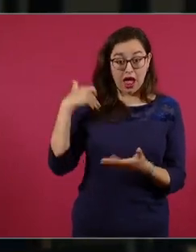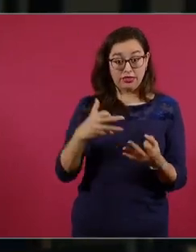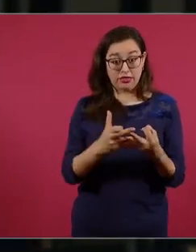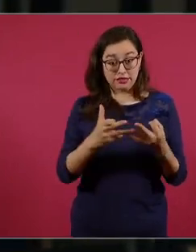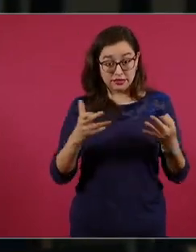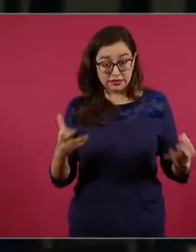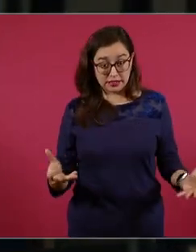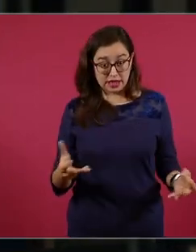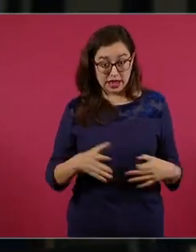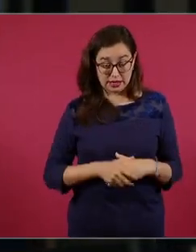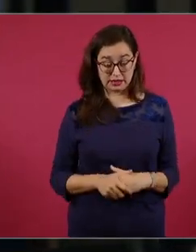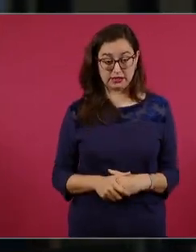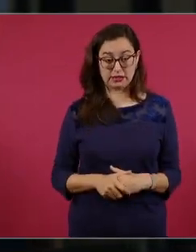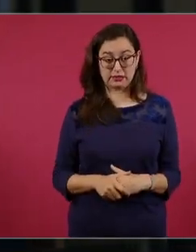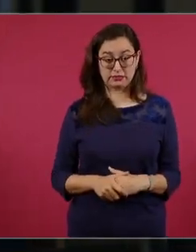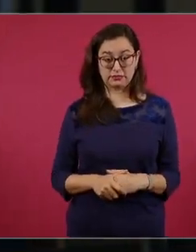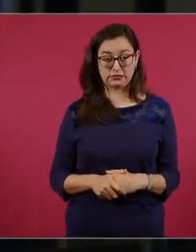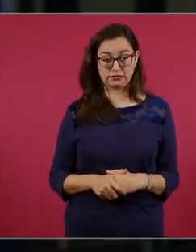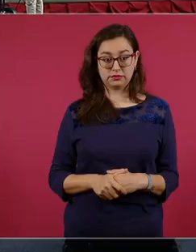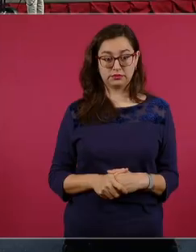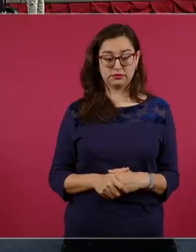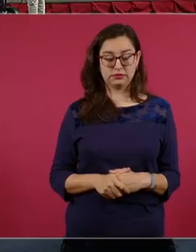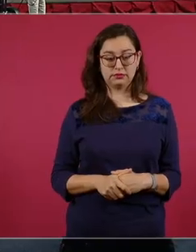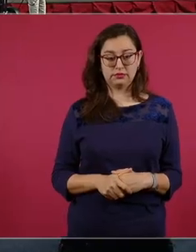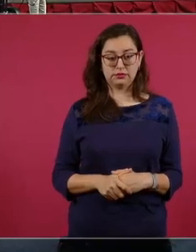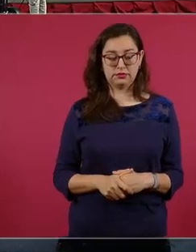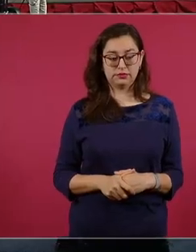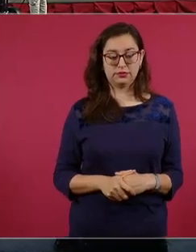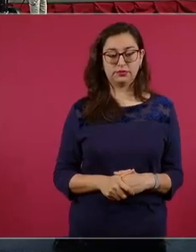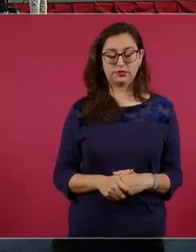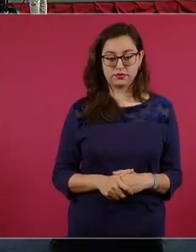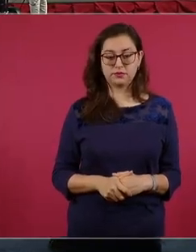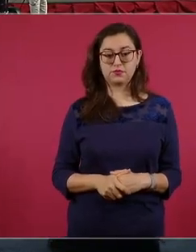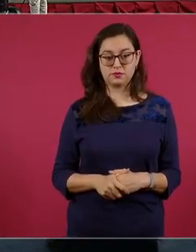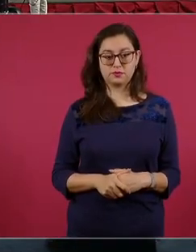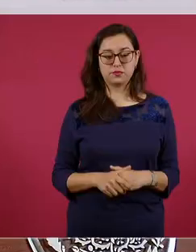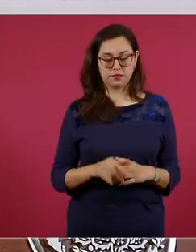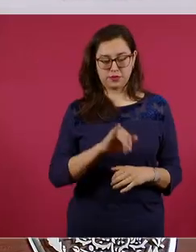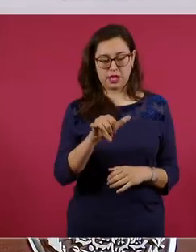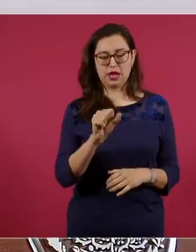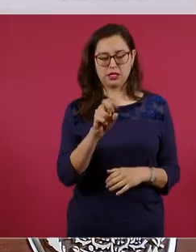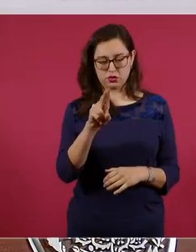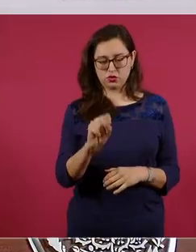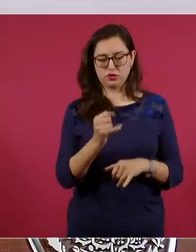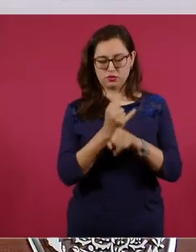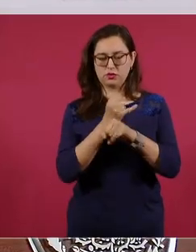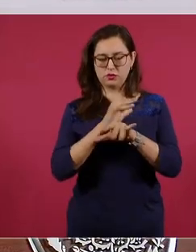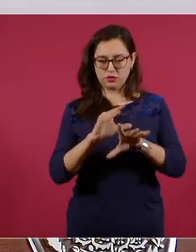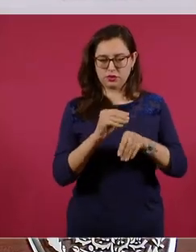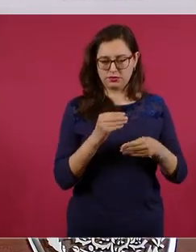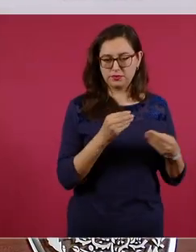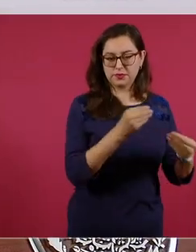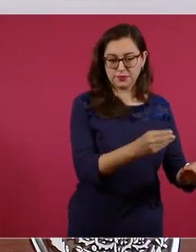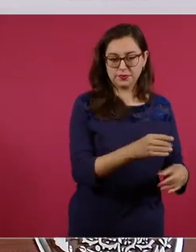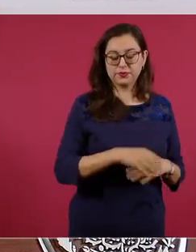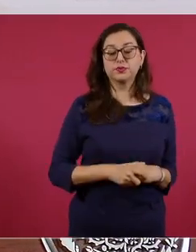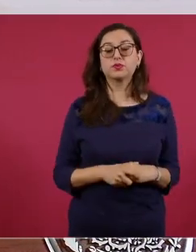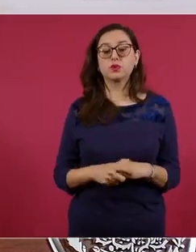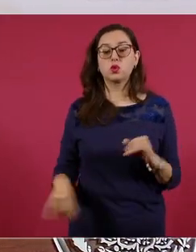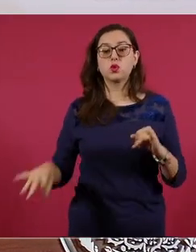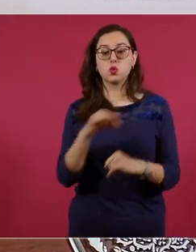bajo engaños, como ellos señalan. Sí, pues con Jesús para verlo. Bien, presidente.